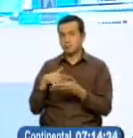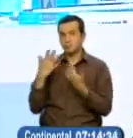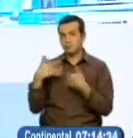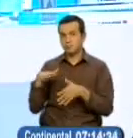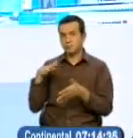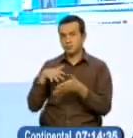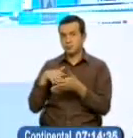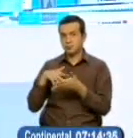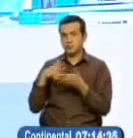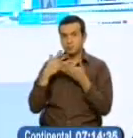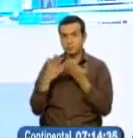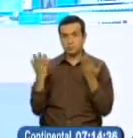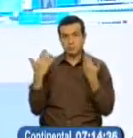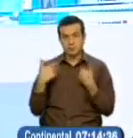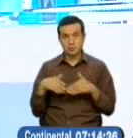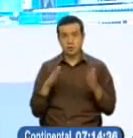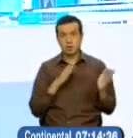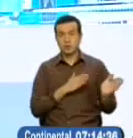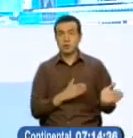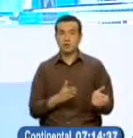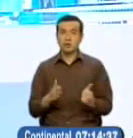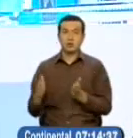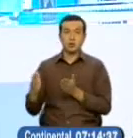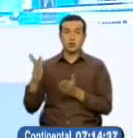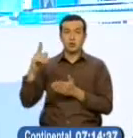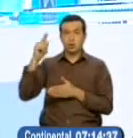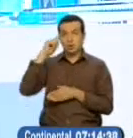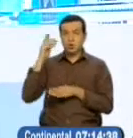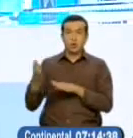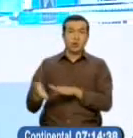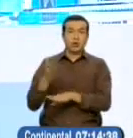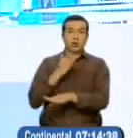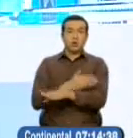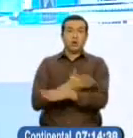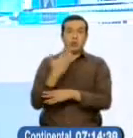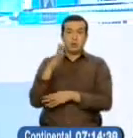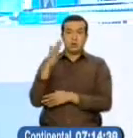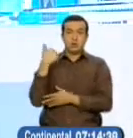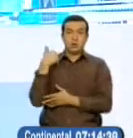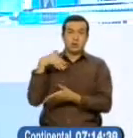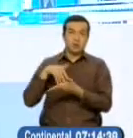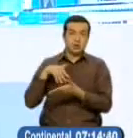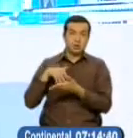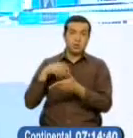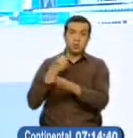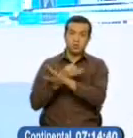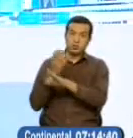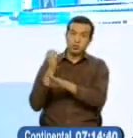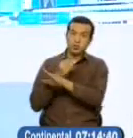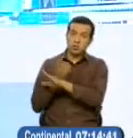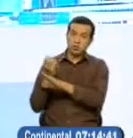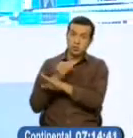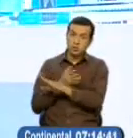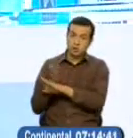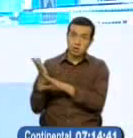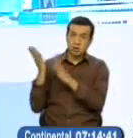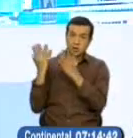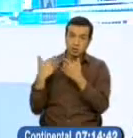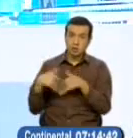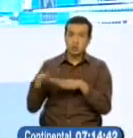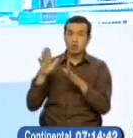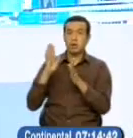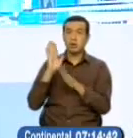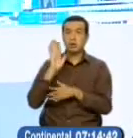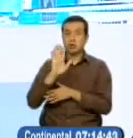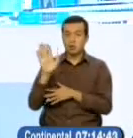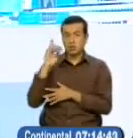Está en estudio este momento. Ya durante el gobierno anterior hubo un estudio con ciertas recomendaciones. Nosotros estamos retomando